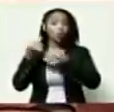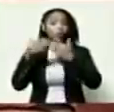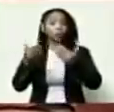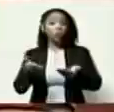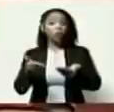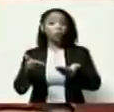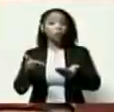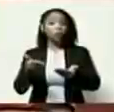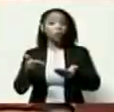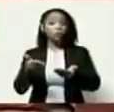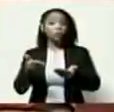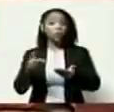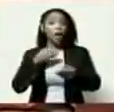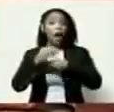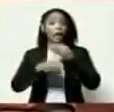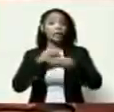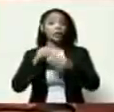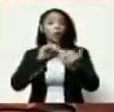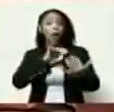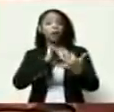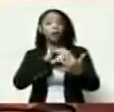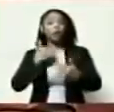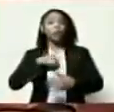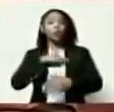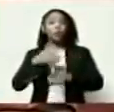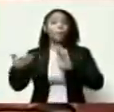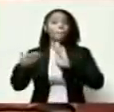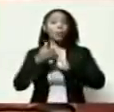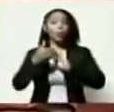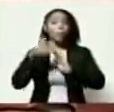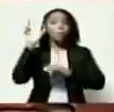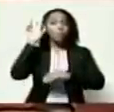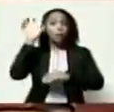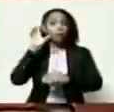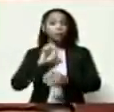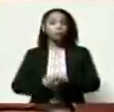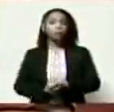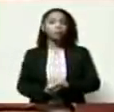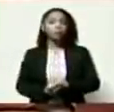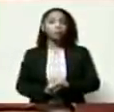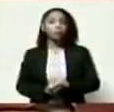que acometieron una guerra contra nuestro país.